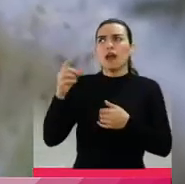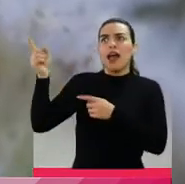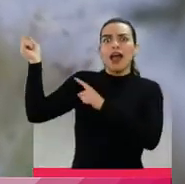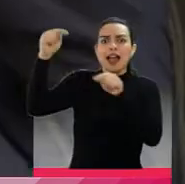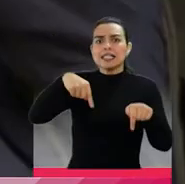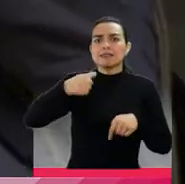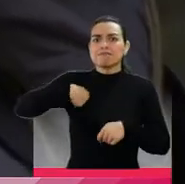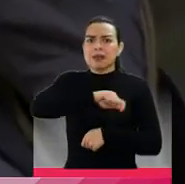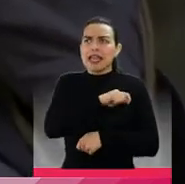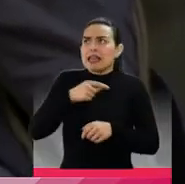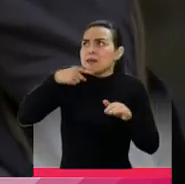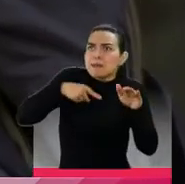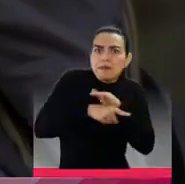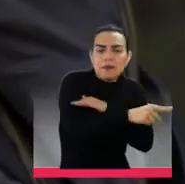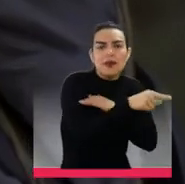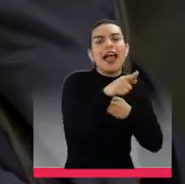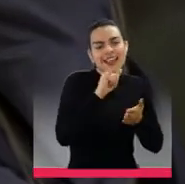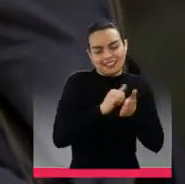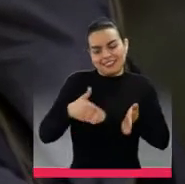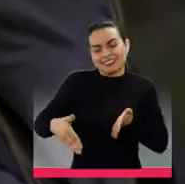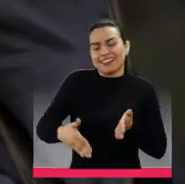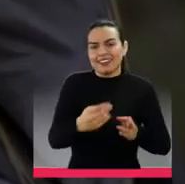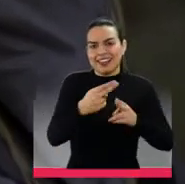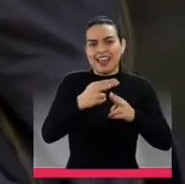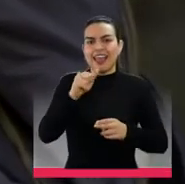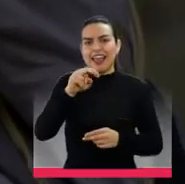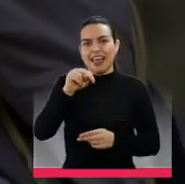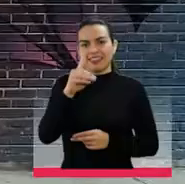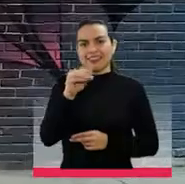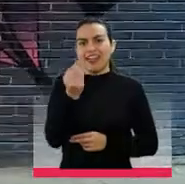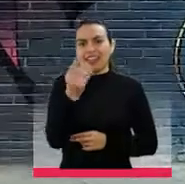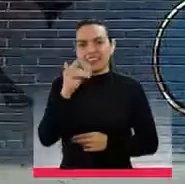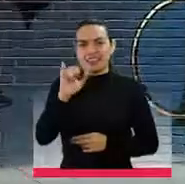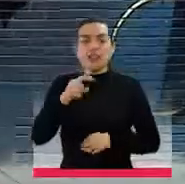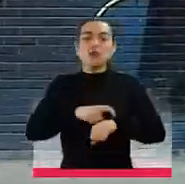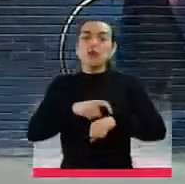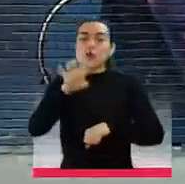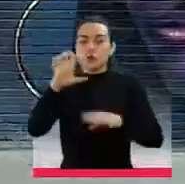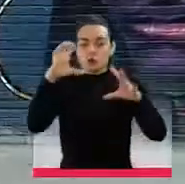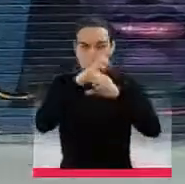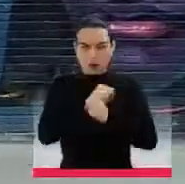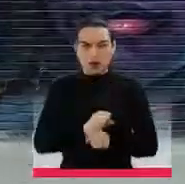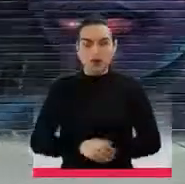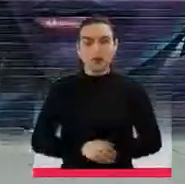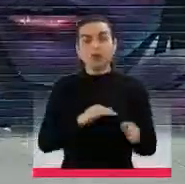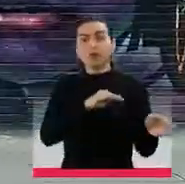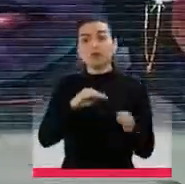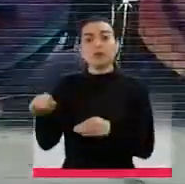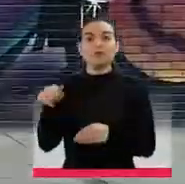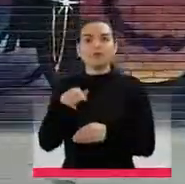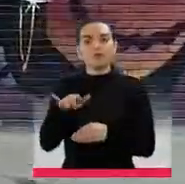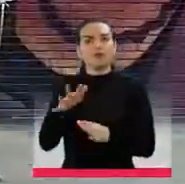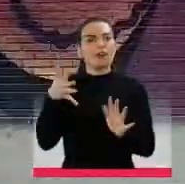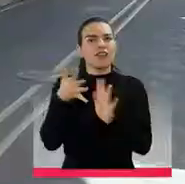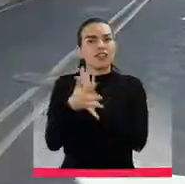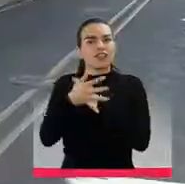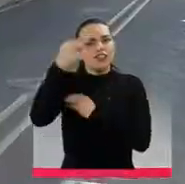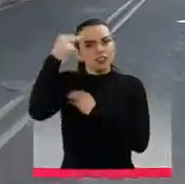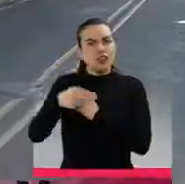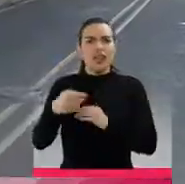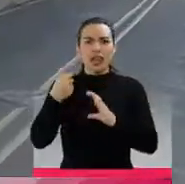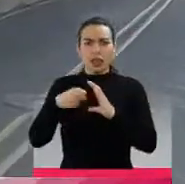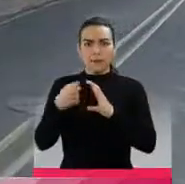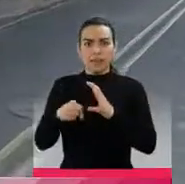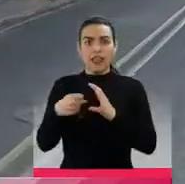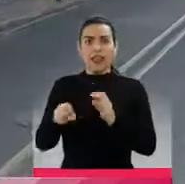como Camino and the Key. A las 9 de la noche. En Crónicas Capital, 170 grafitis se tomaron